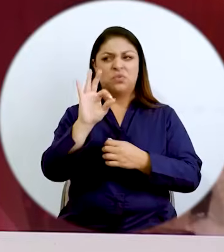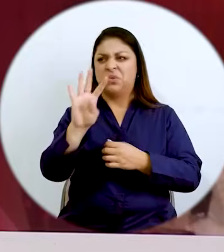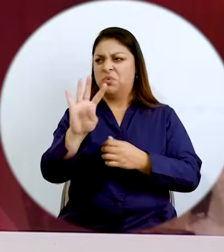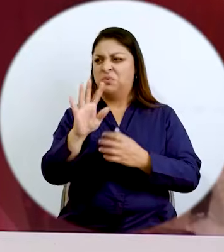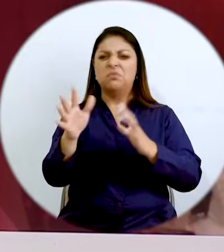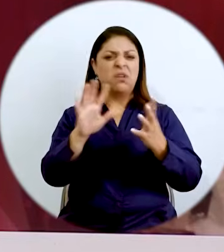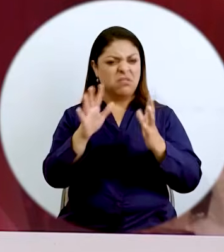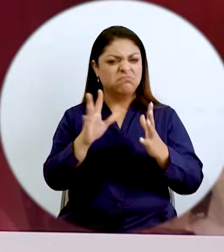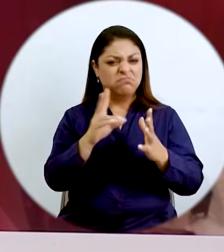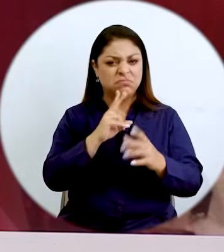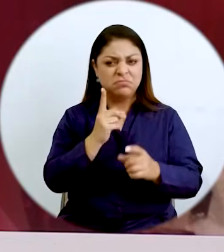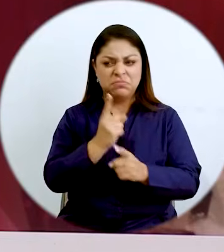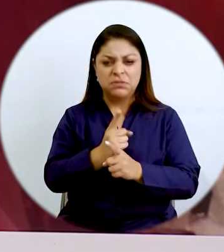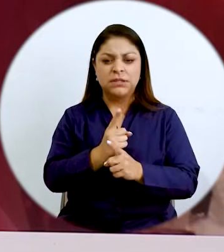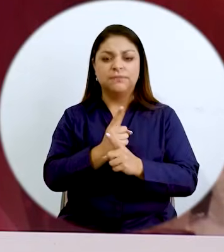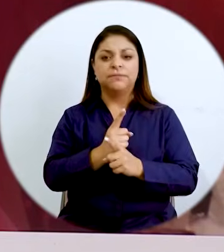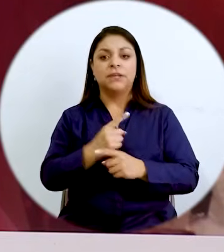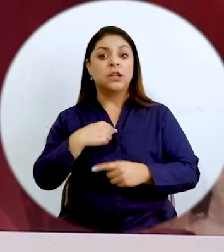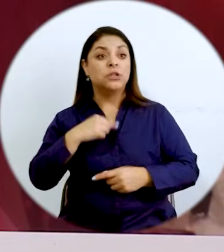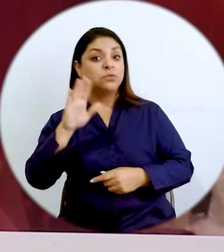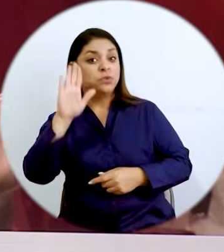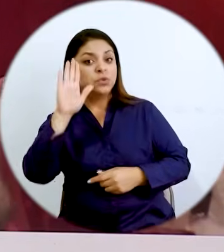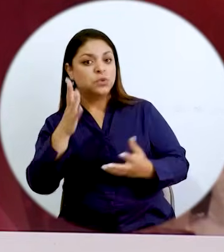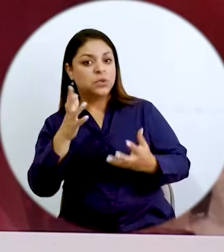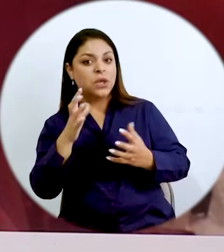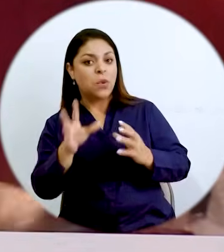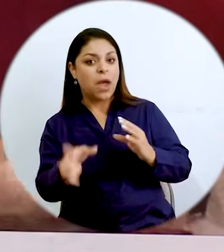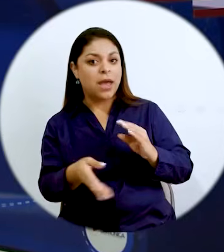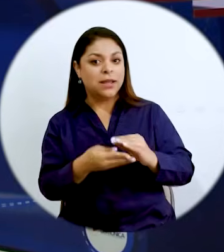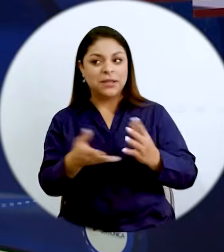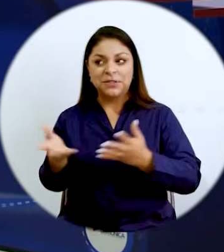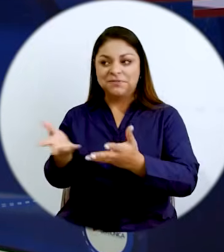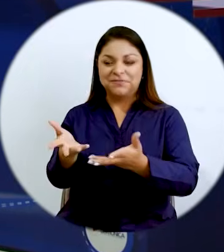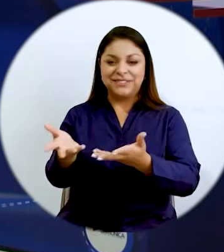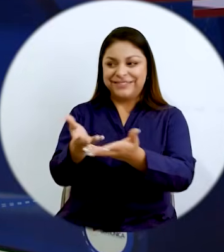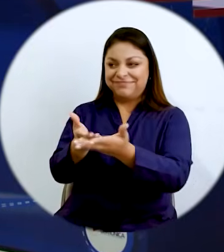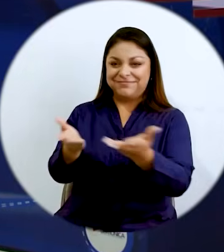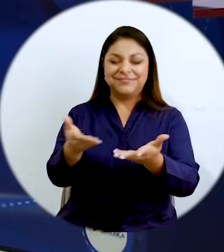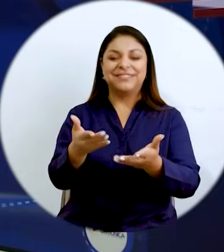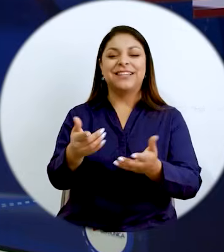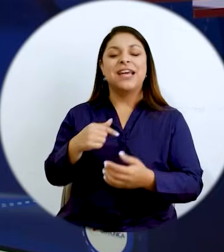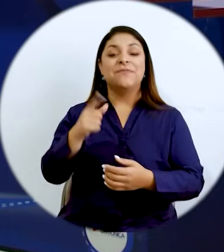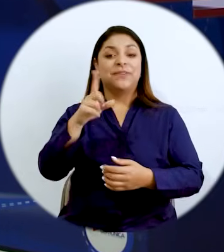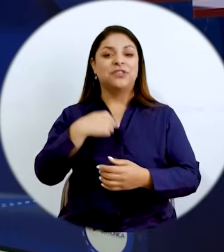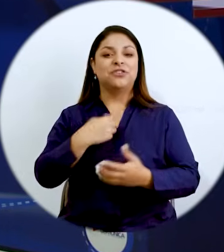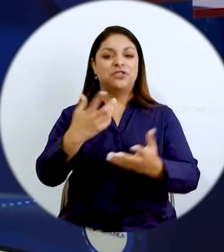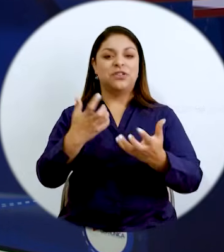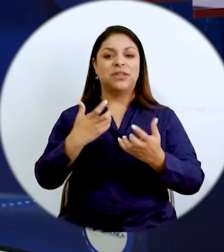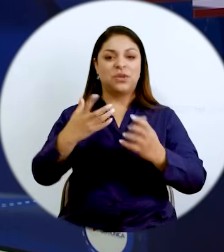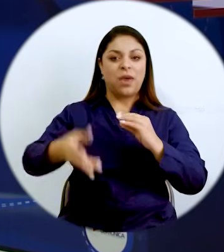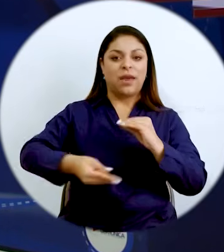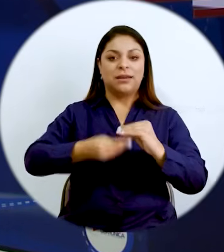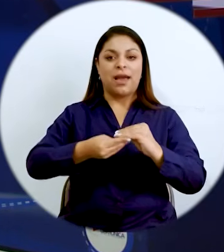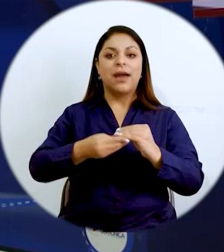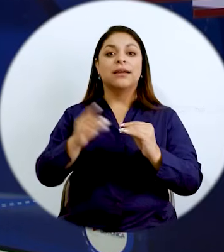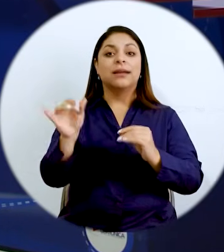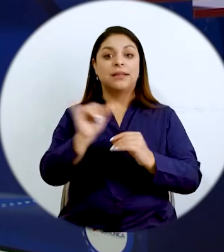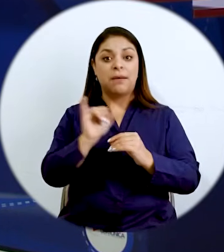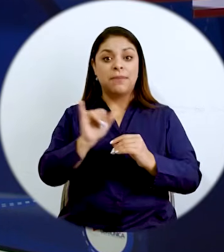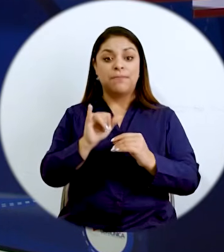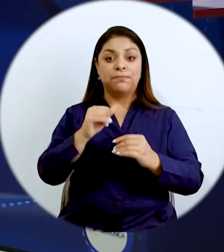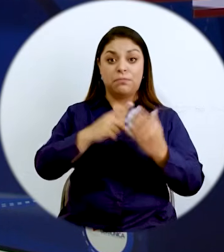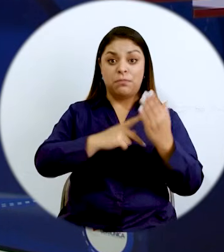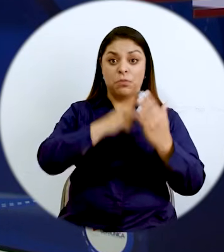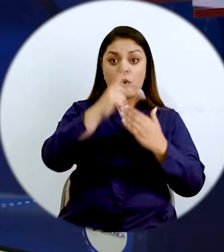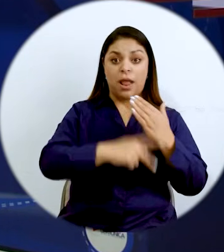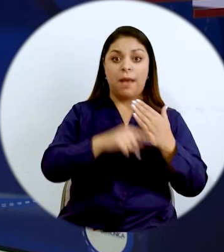por ahí tal vez. Por ahí, no sé. sí. Yo quisiera agregar... sí, perdón. No, dale, Jorge. Okay. Yo quisiera agregar que además, digamos, de la evolución del programa